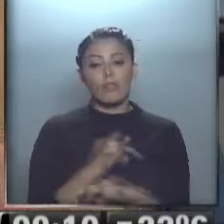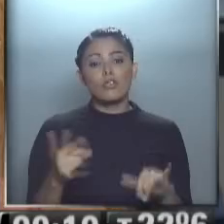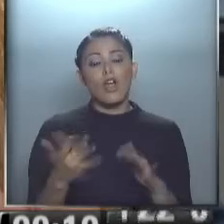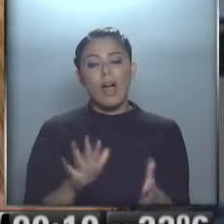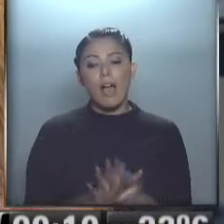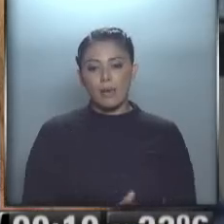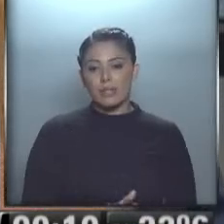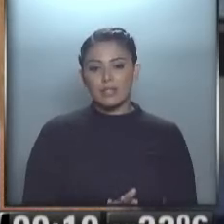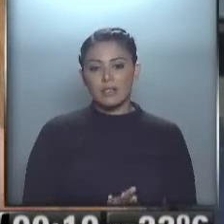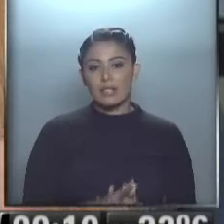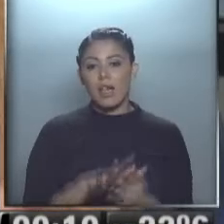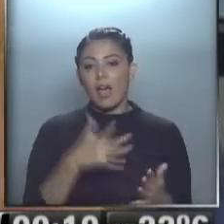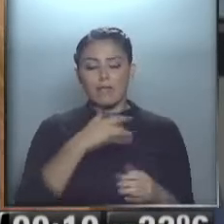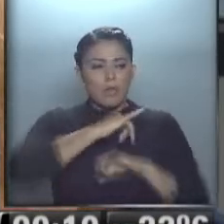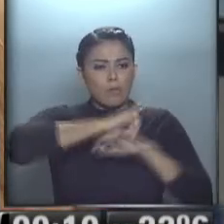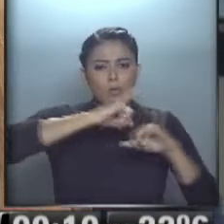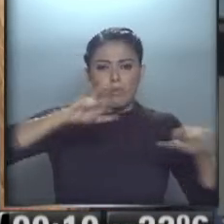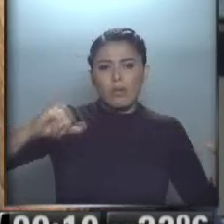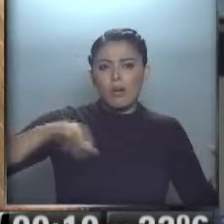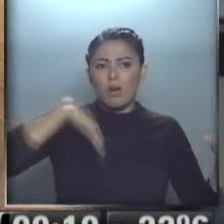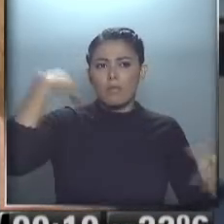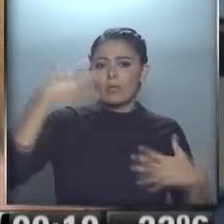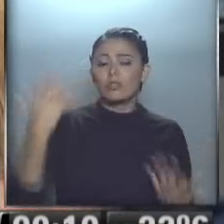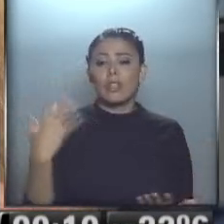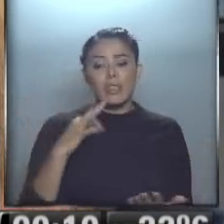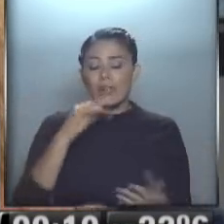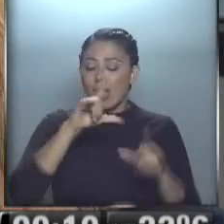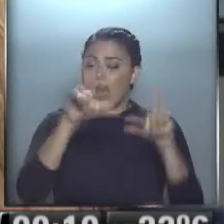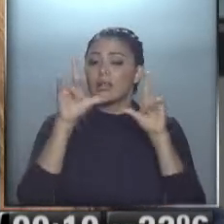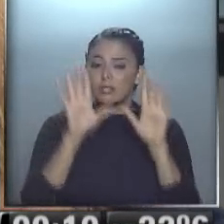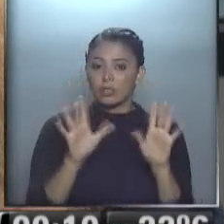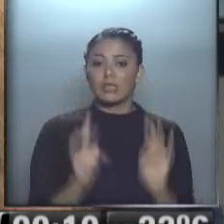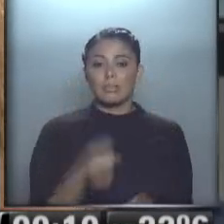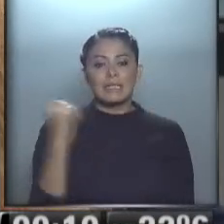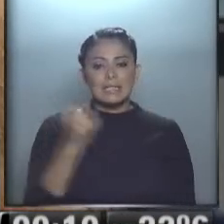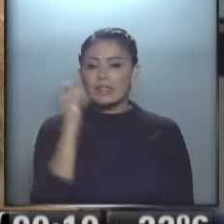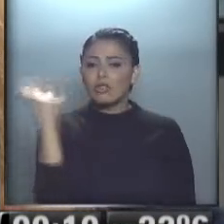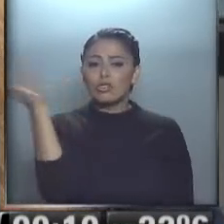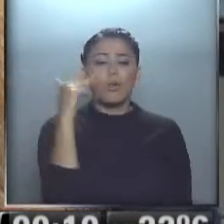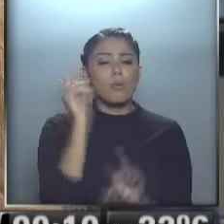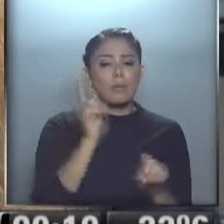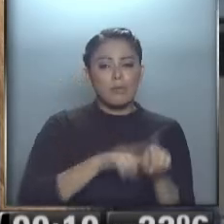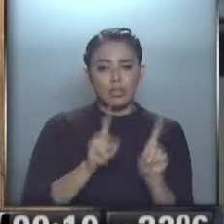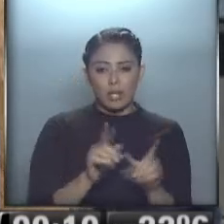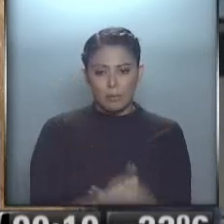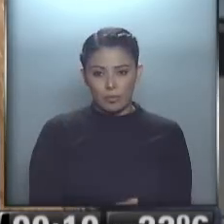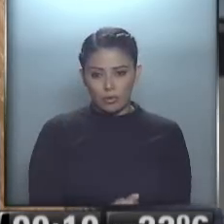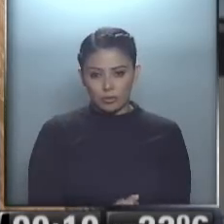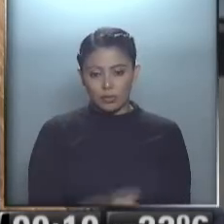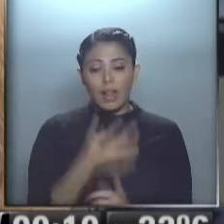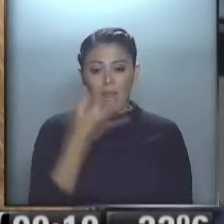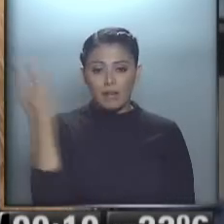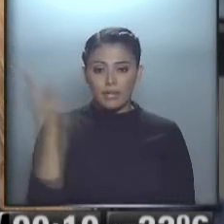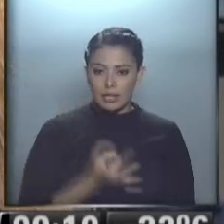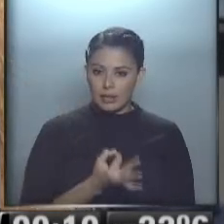se va atomizando con lo cual hay que estar muy alertas Y tratar de cubrir todo en el mismo tiempo bien Lo cierto